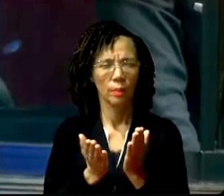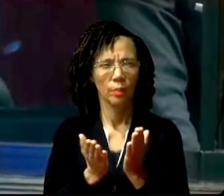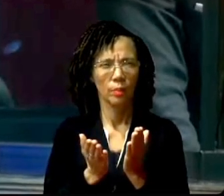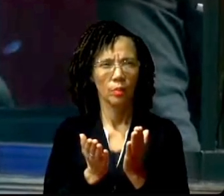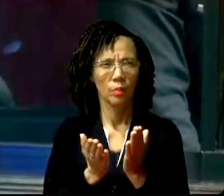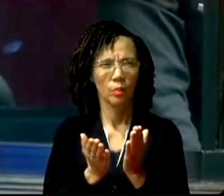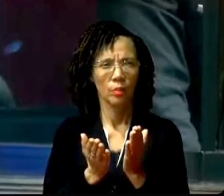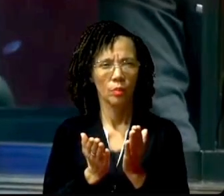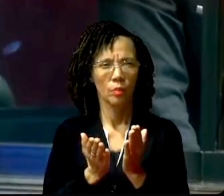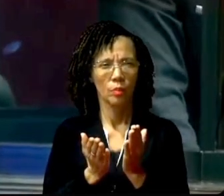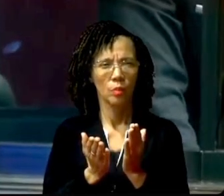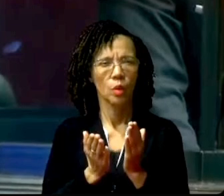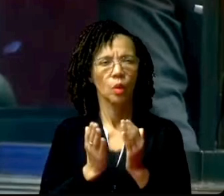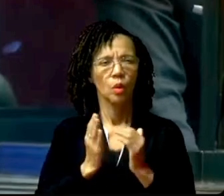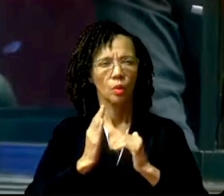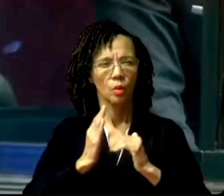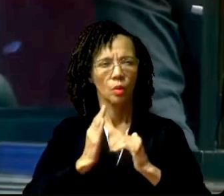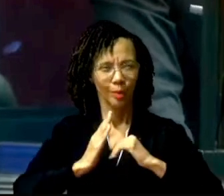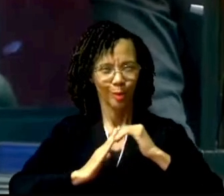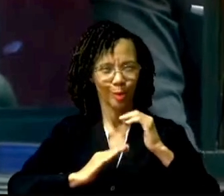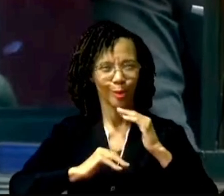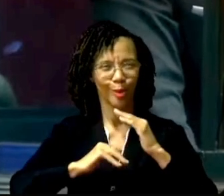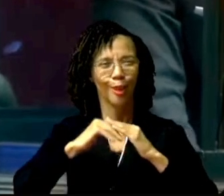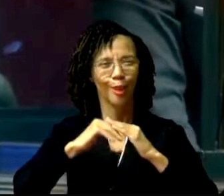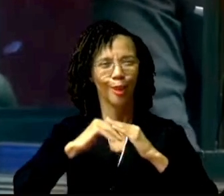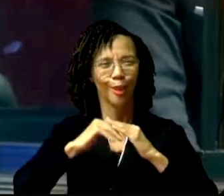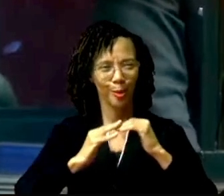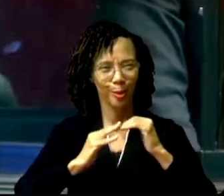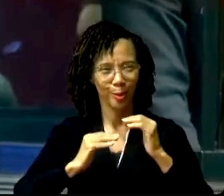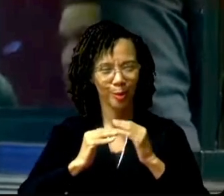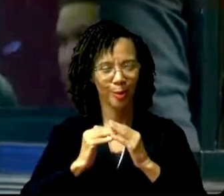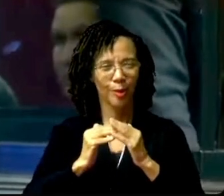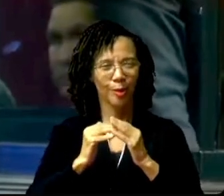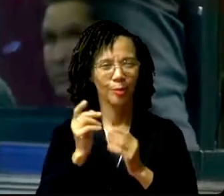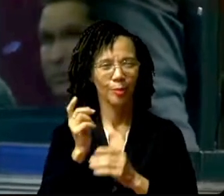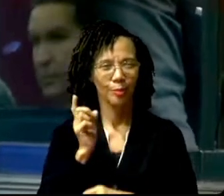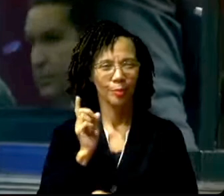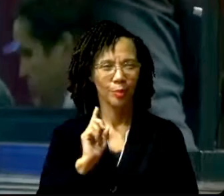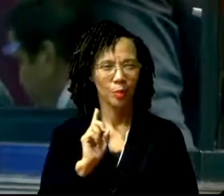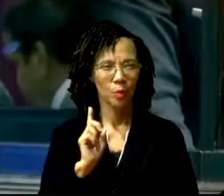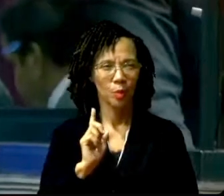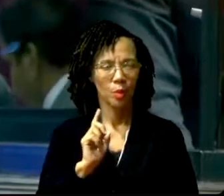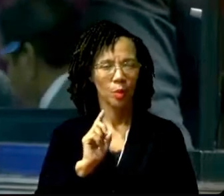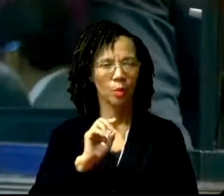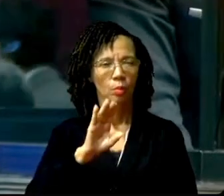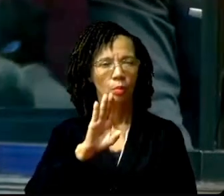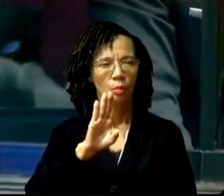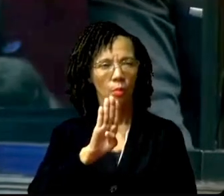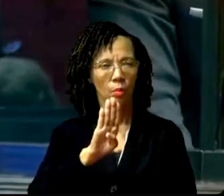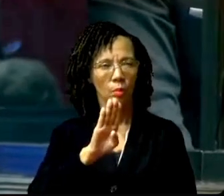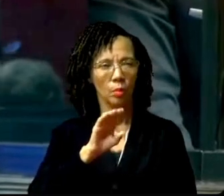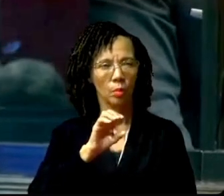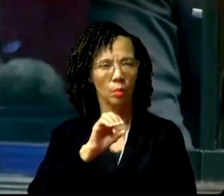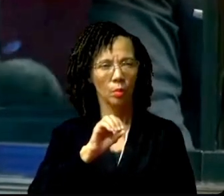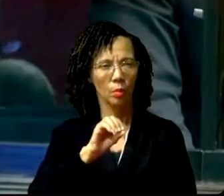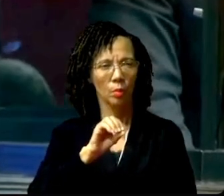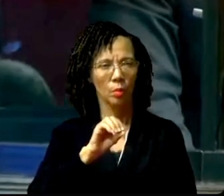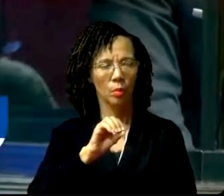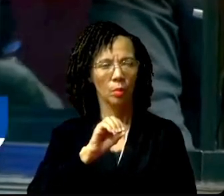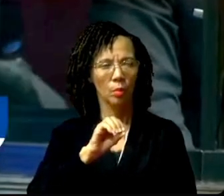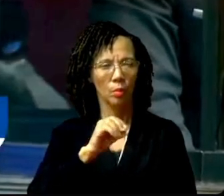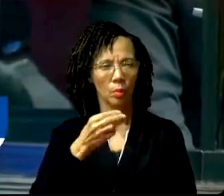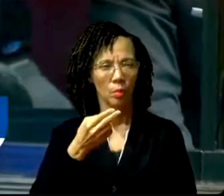de la obra en Bochío no solamente va a impactar el municipio de Bochío, también